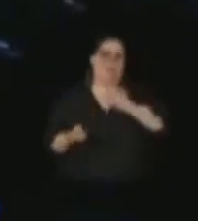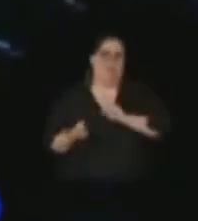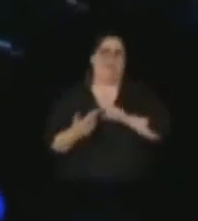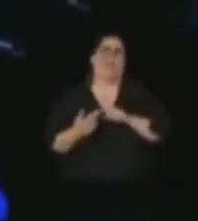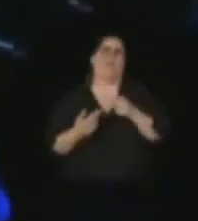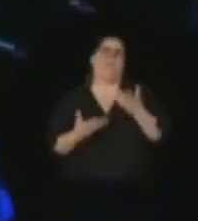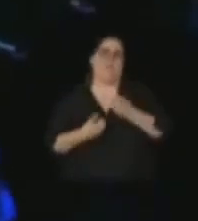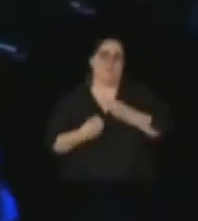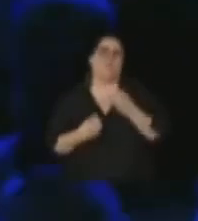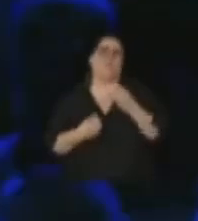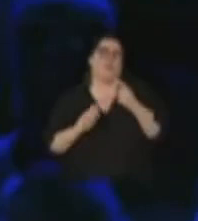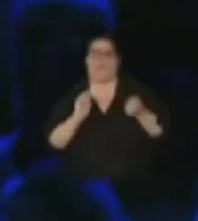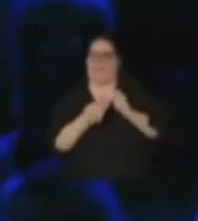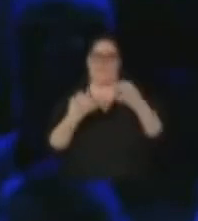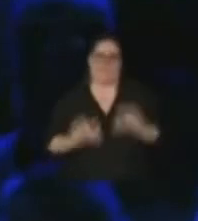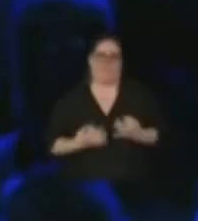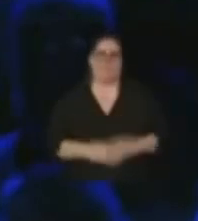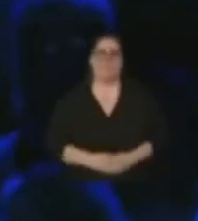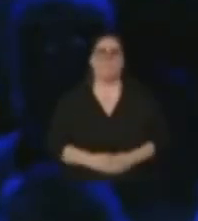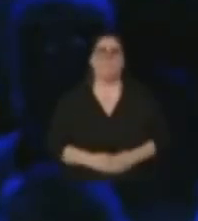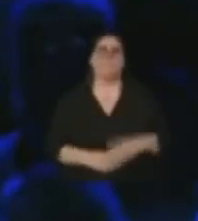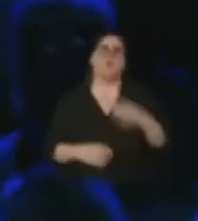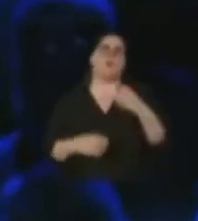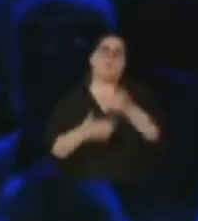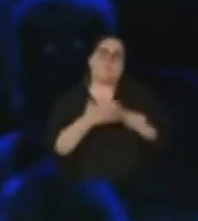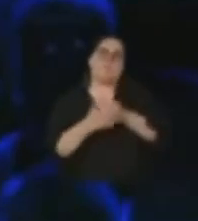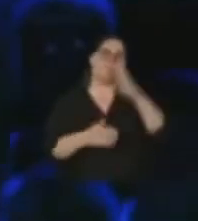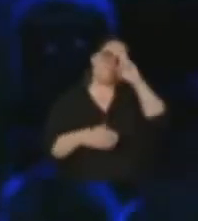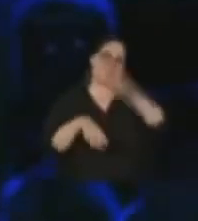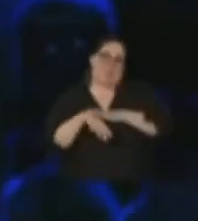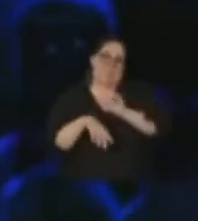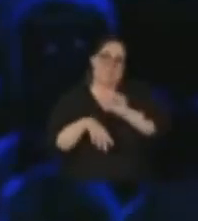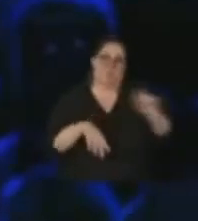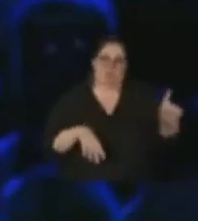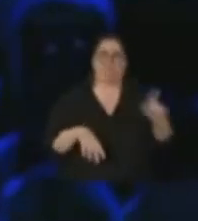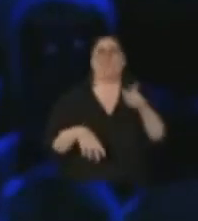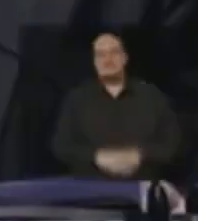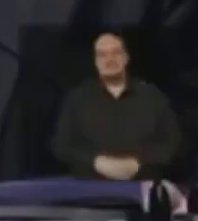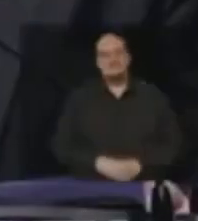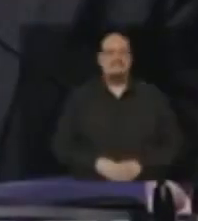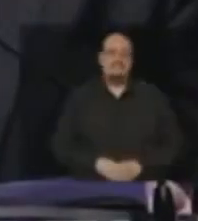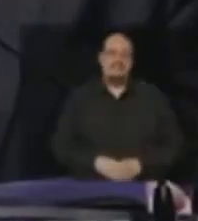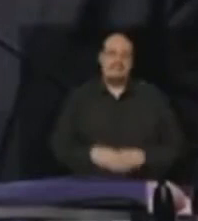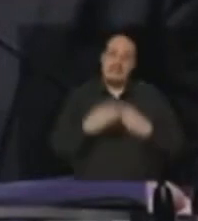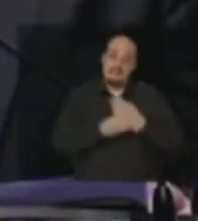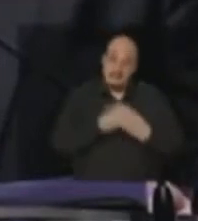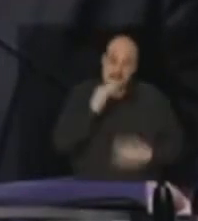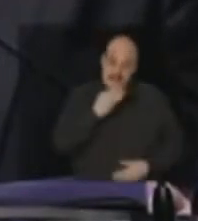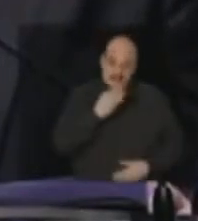Massa y también, por su parte, Milei, que desfila por los medios y no detiene sus posteos en las redes sociales. El libertario